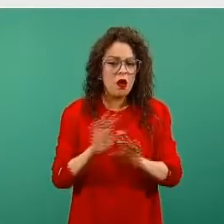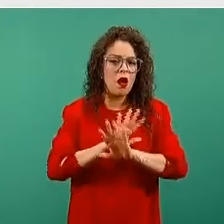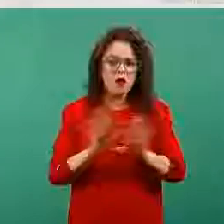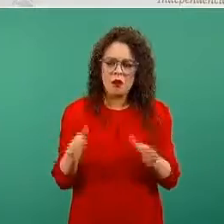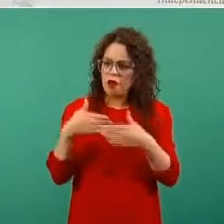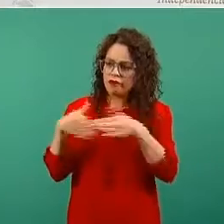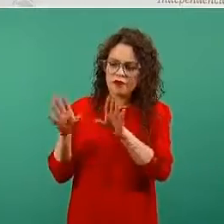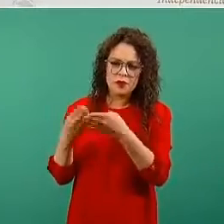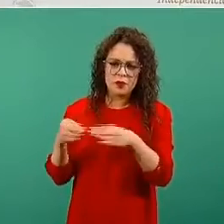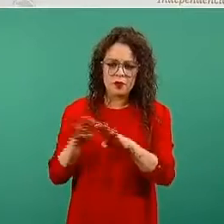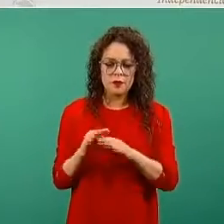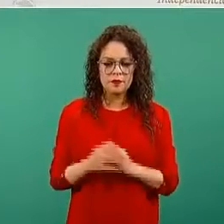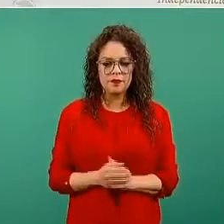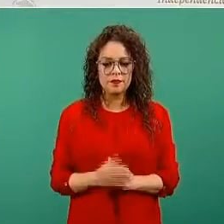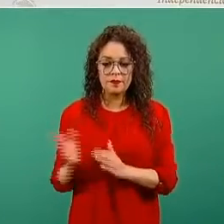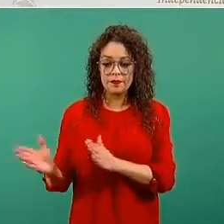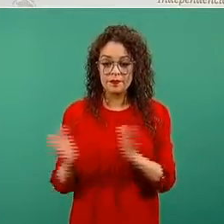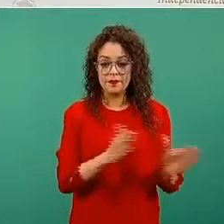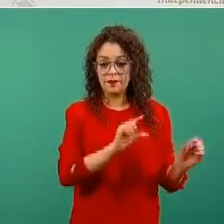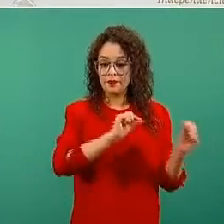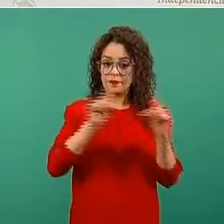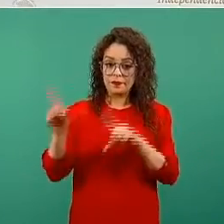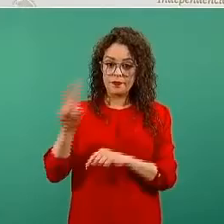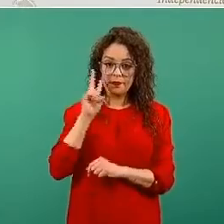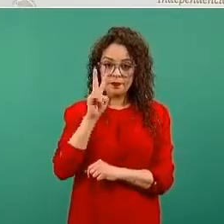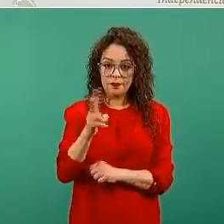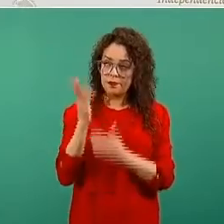completamente. La siguiente, por favor.